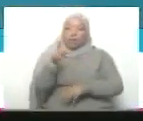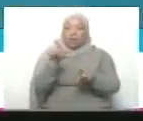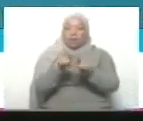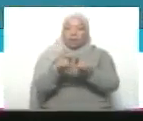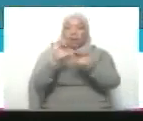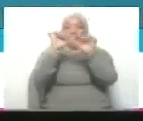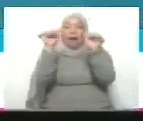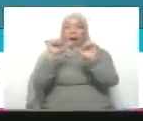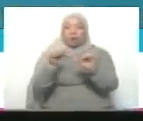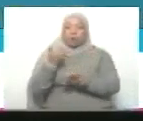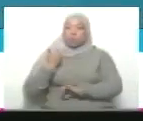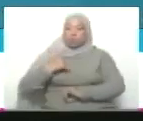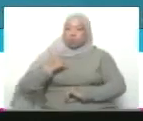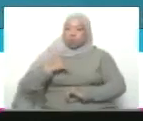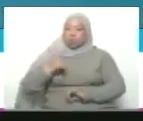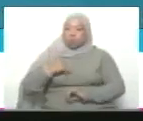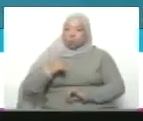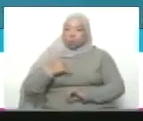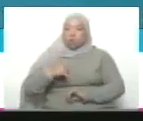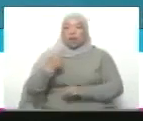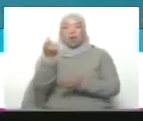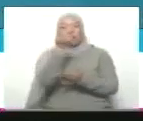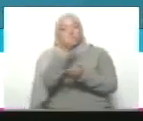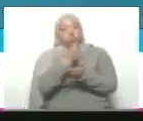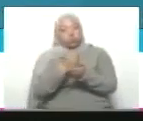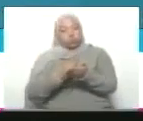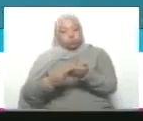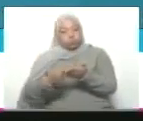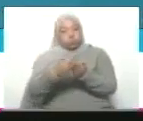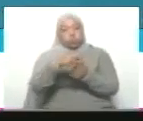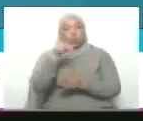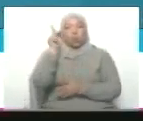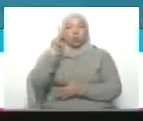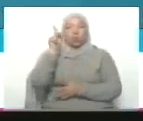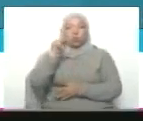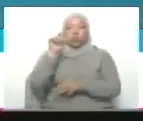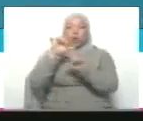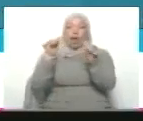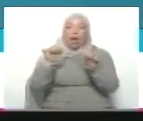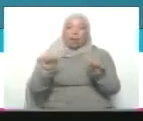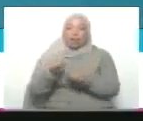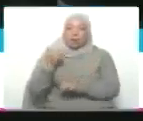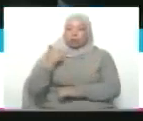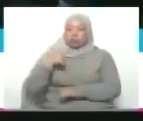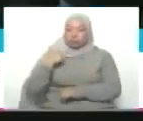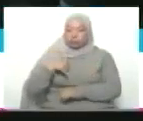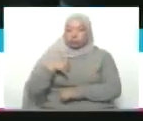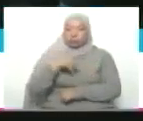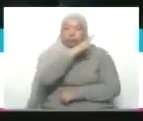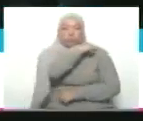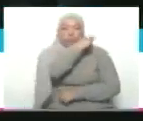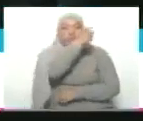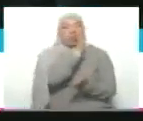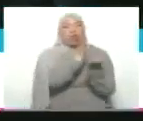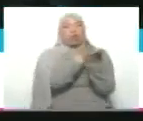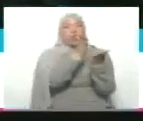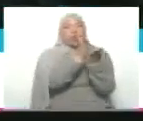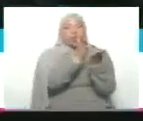Argentina, Hugo Boetti, artista plástico, profesor de la Universidad de Artes de Argentina, director de la Escuela de